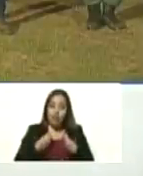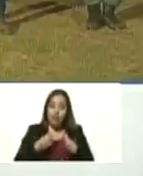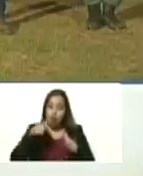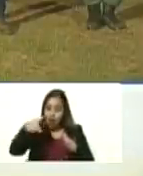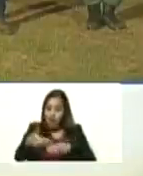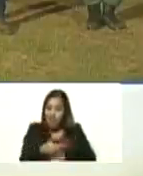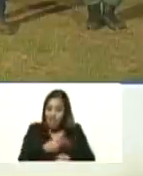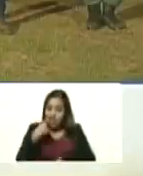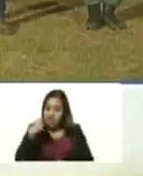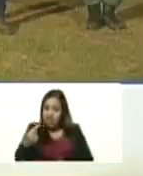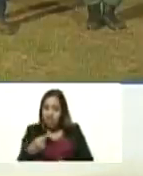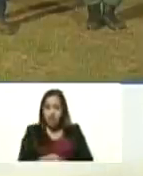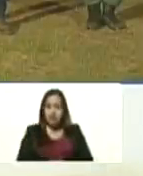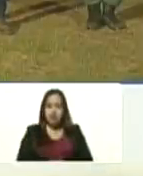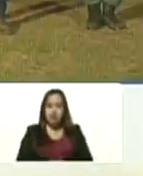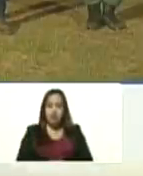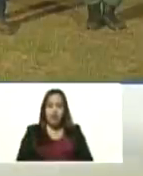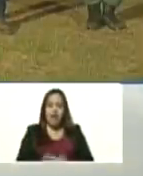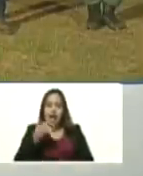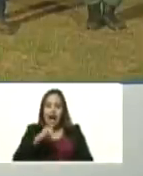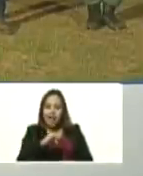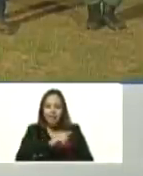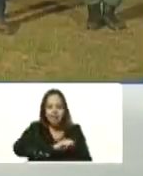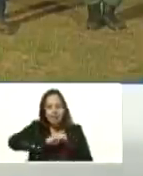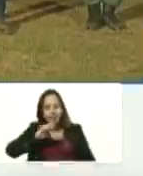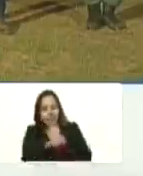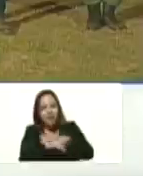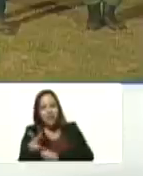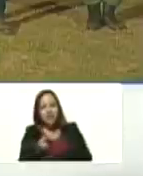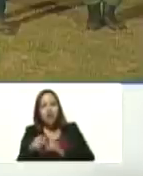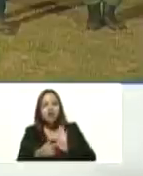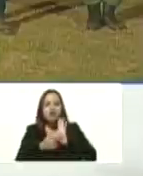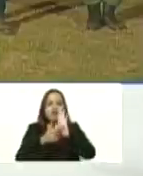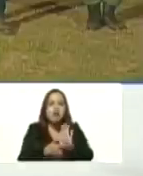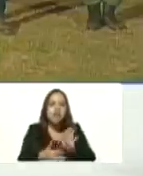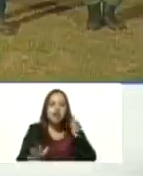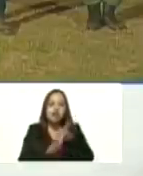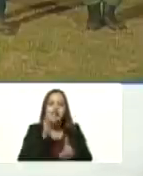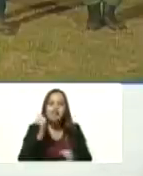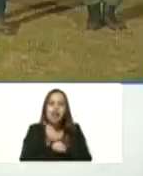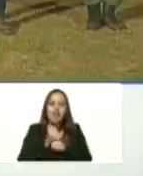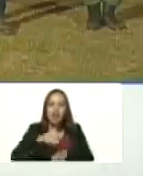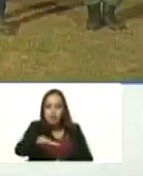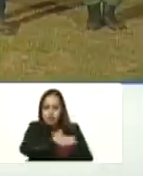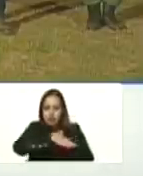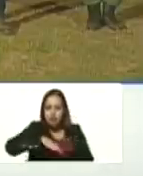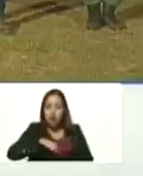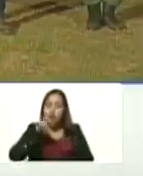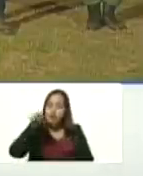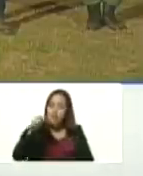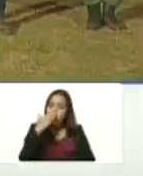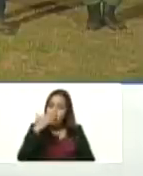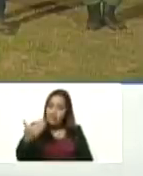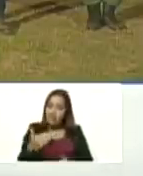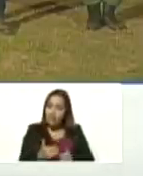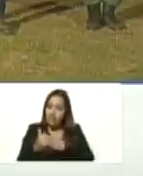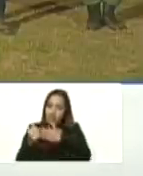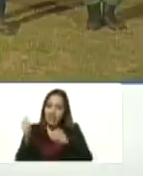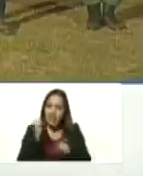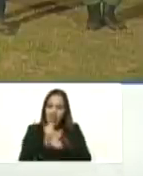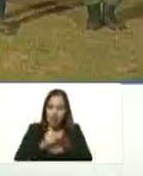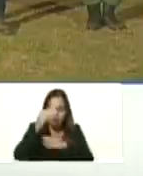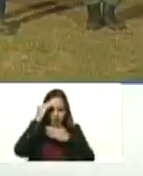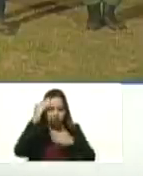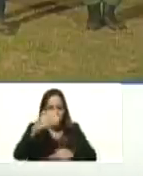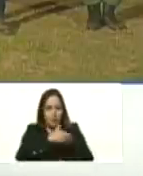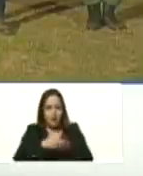presidente se ha convertido en un referente agroindustrial y usted al frente de esta gran tarea saludo presidente